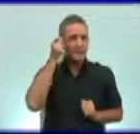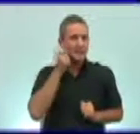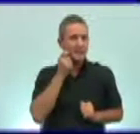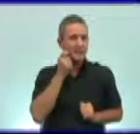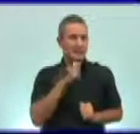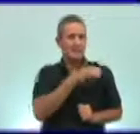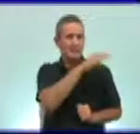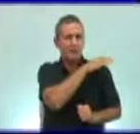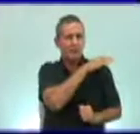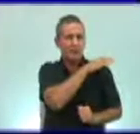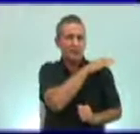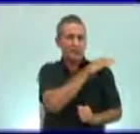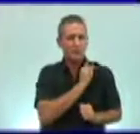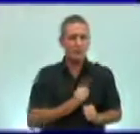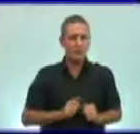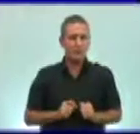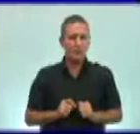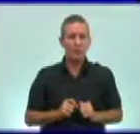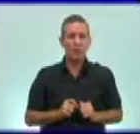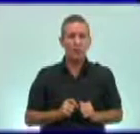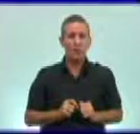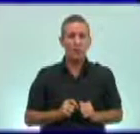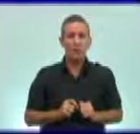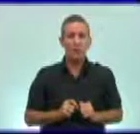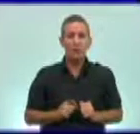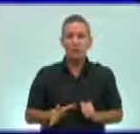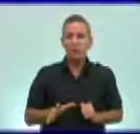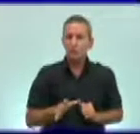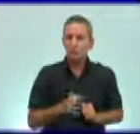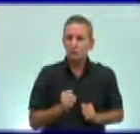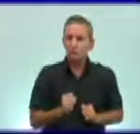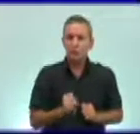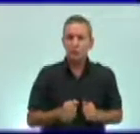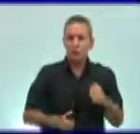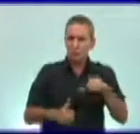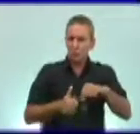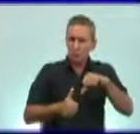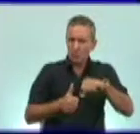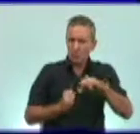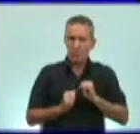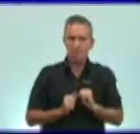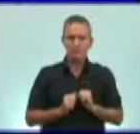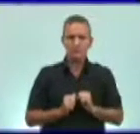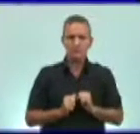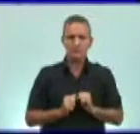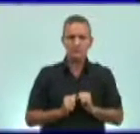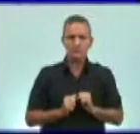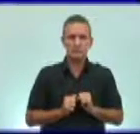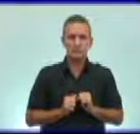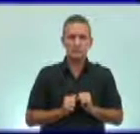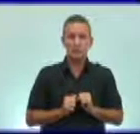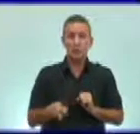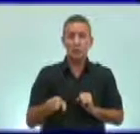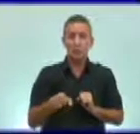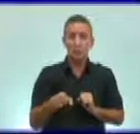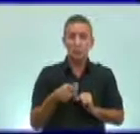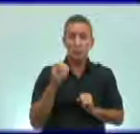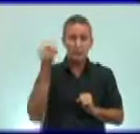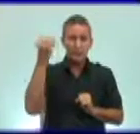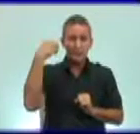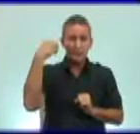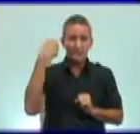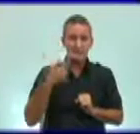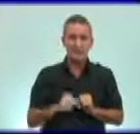y manipuladores. En Simón Bolívar hay todo un comportamiento eticista. Ustedes lo descubrieron en la Carta